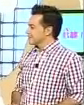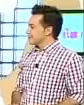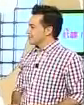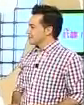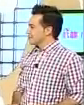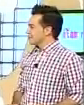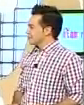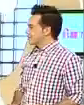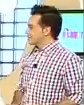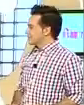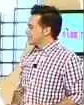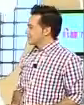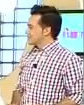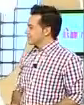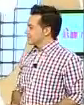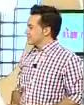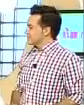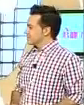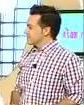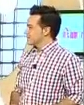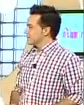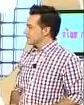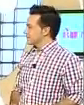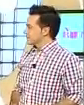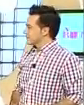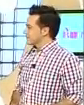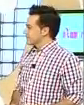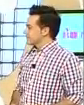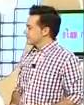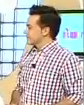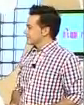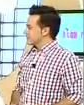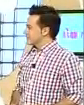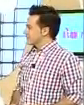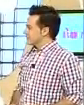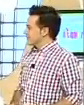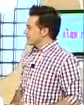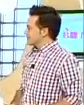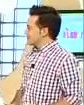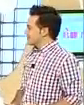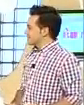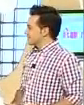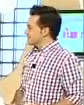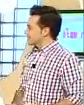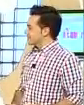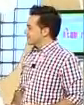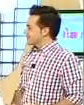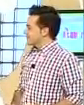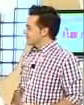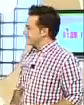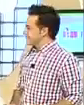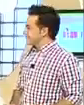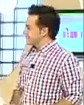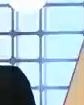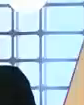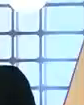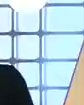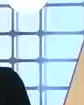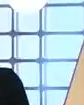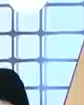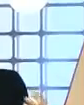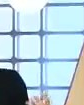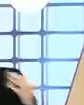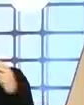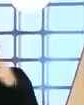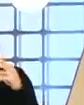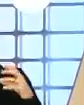ritmo sea muy lento, pero sí tener un poco de cuidado, porque cuando son dos personas como vosotros, os vais solapando las